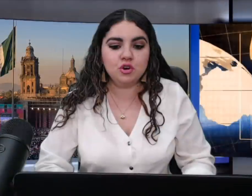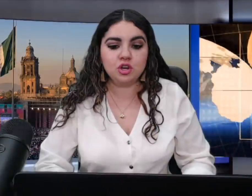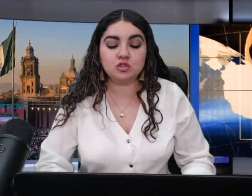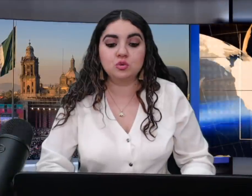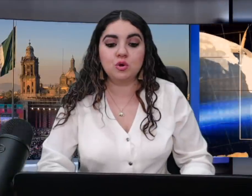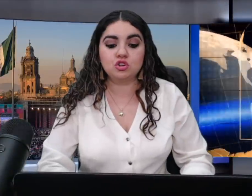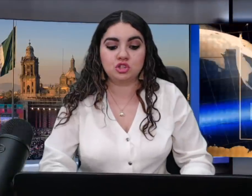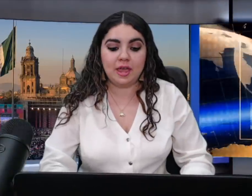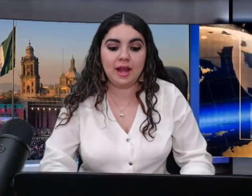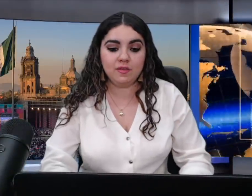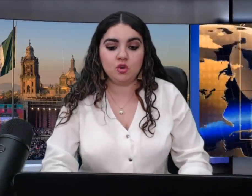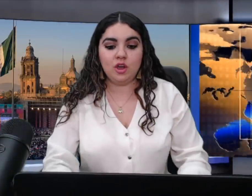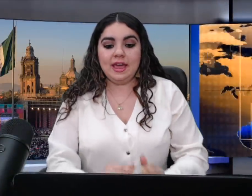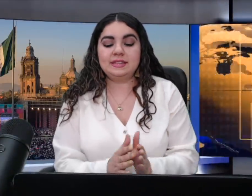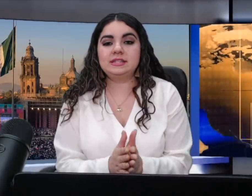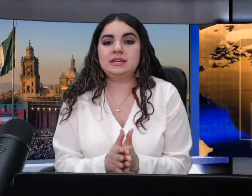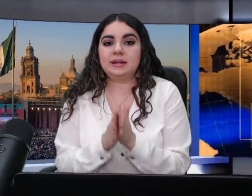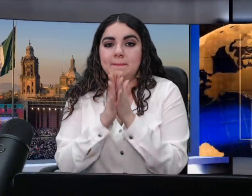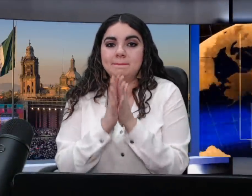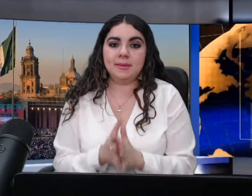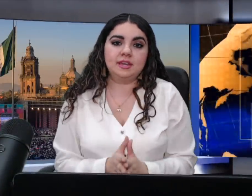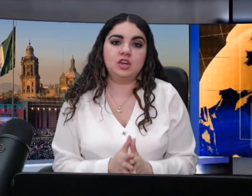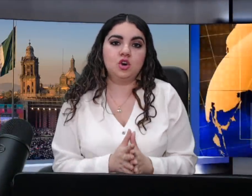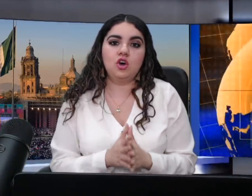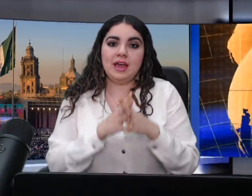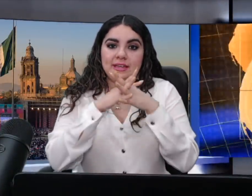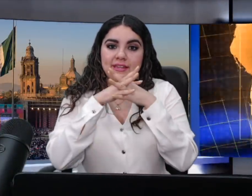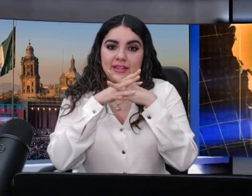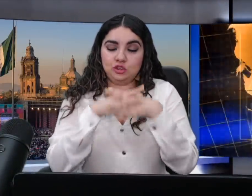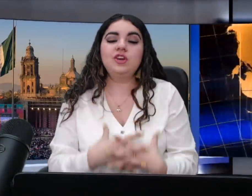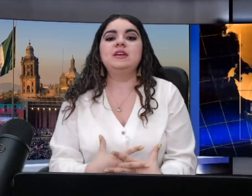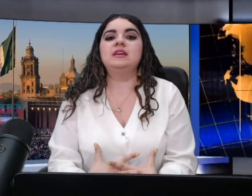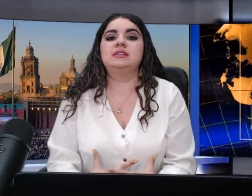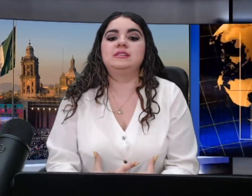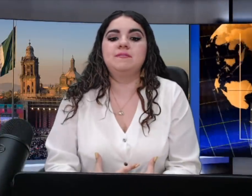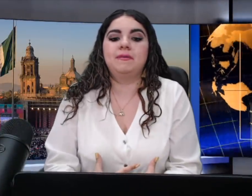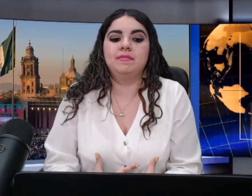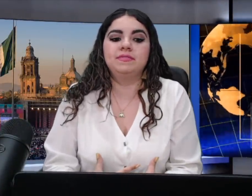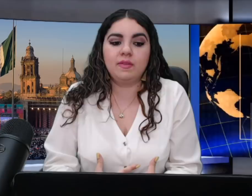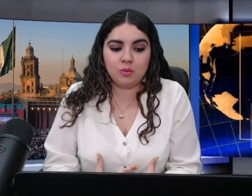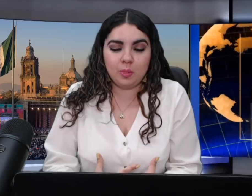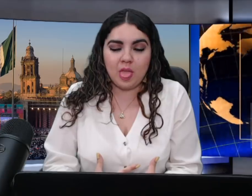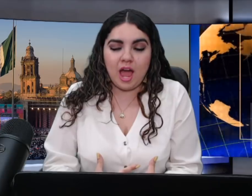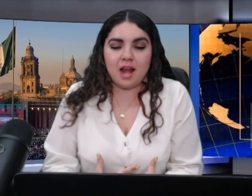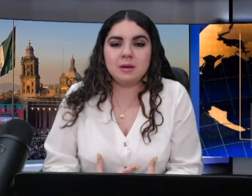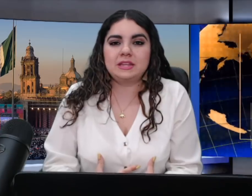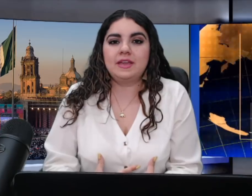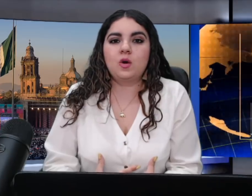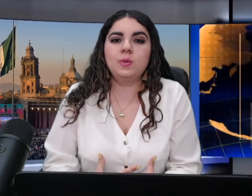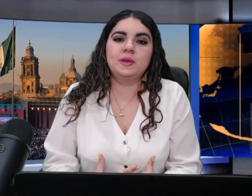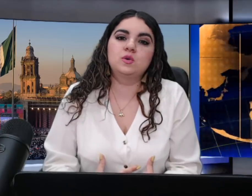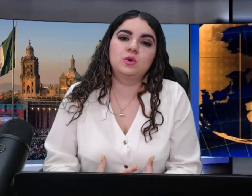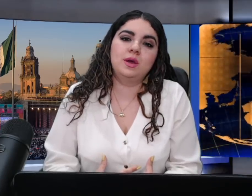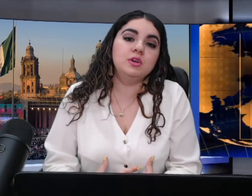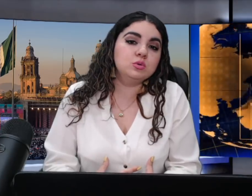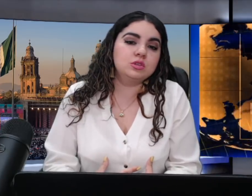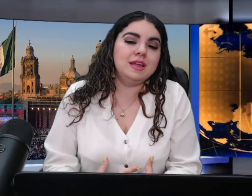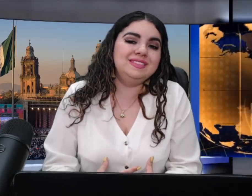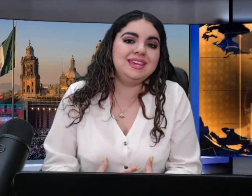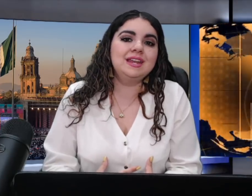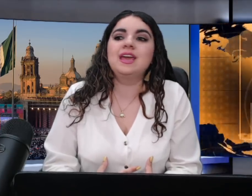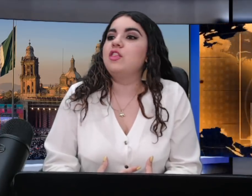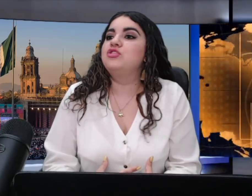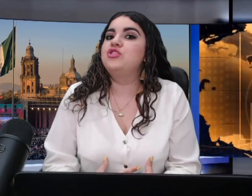Esto fue lo que estuvo señalando. Es decir, México, que todavía se está enfrentando a la batalla contra el